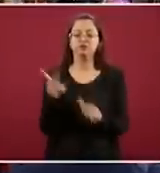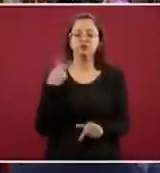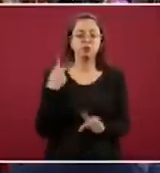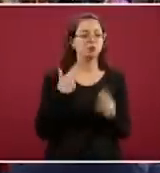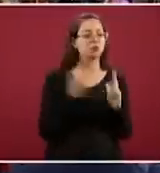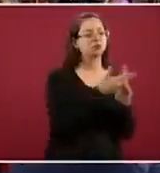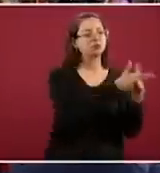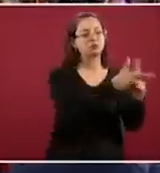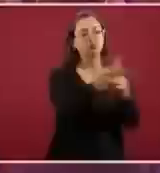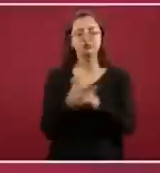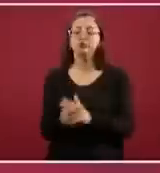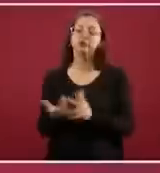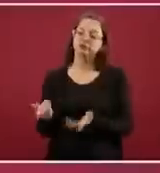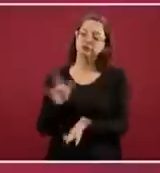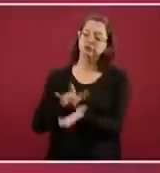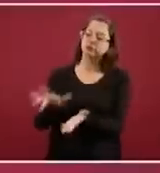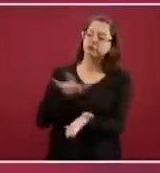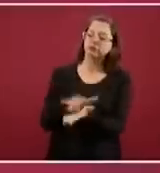asesinados